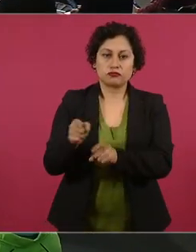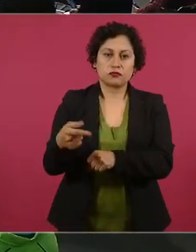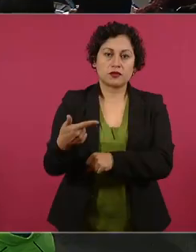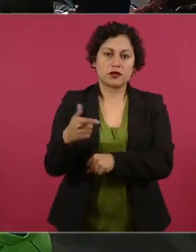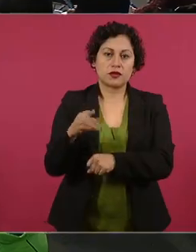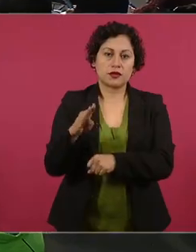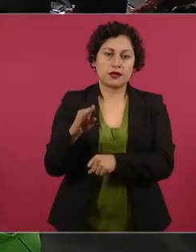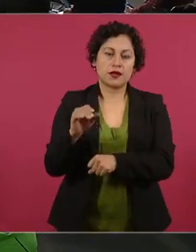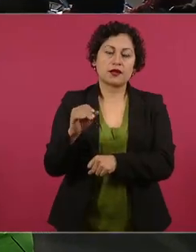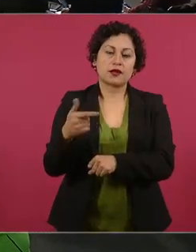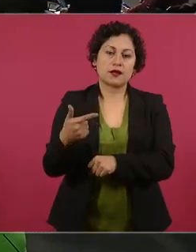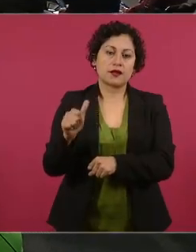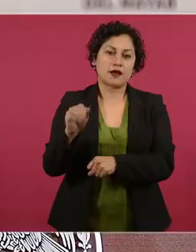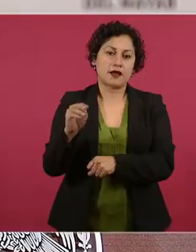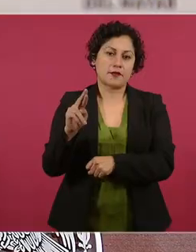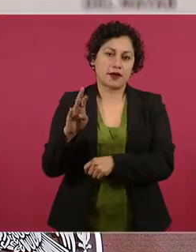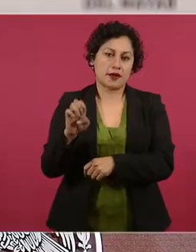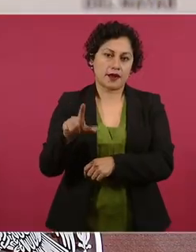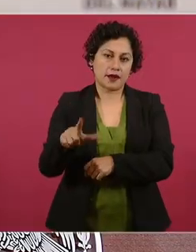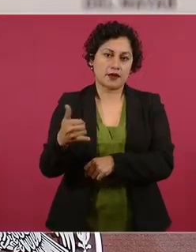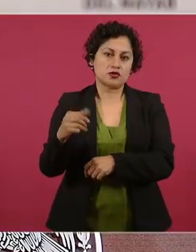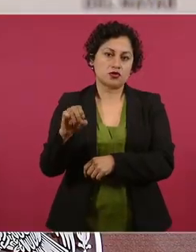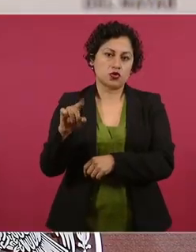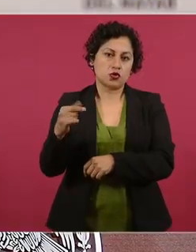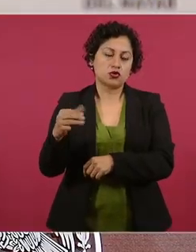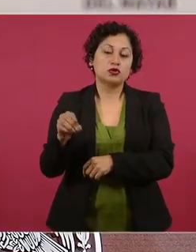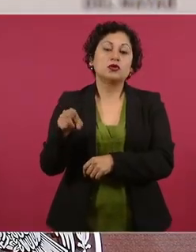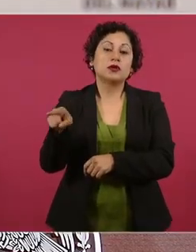Ahorita van a ver, para que